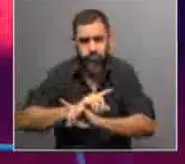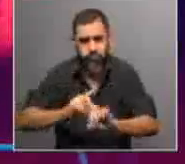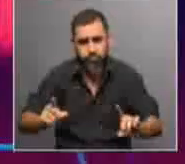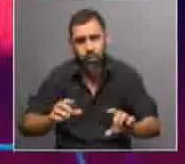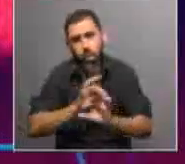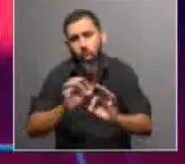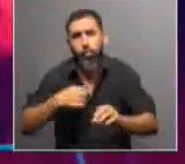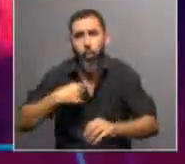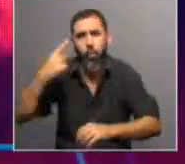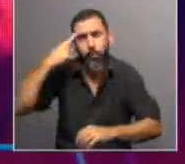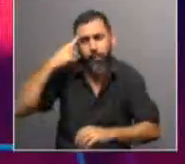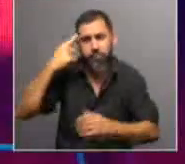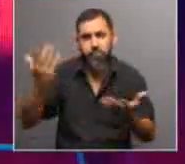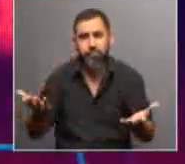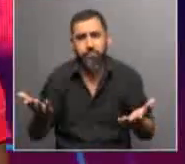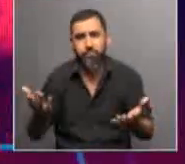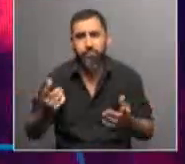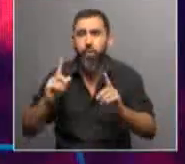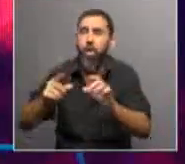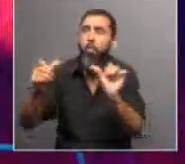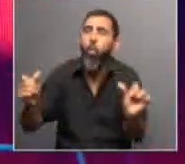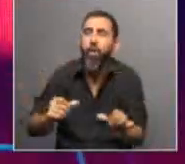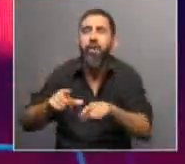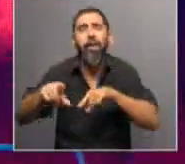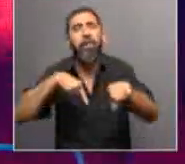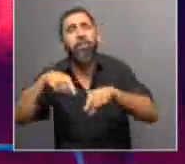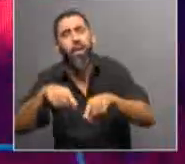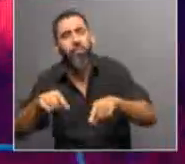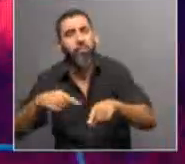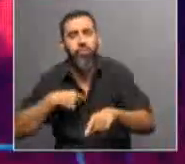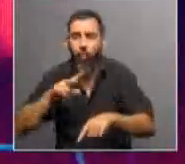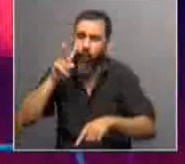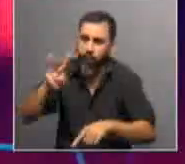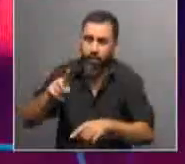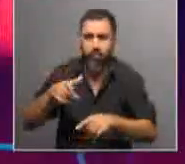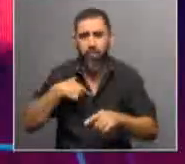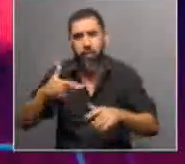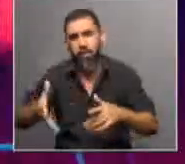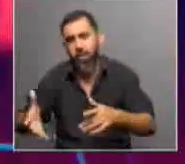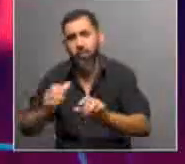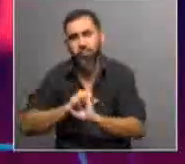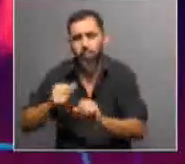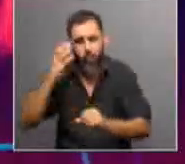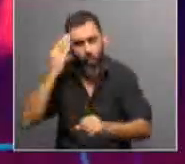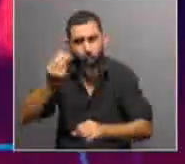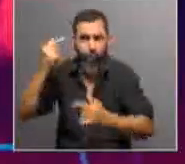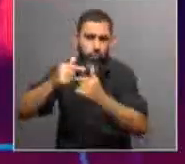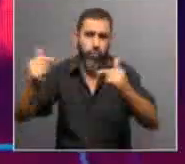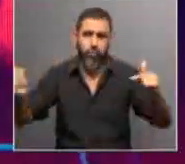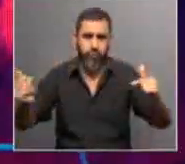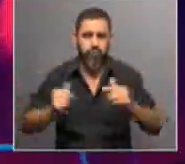O yo no pienso que, yo tengo que hacer ese trámite o lo que sea. Yo vi el cara de él y ya se borra todo, ¿entendés?